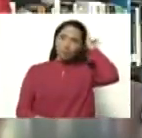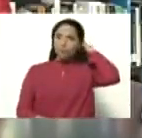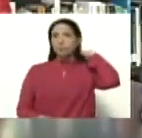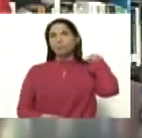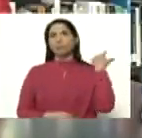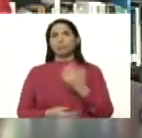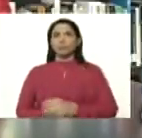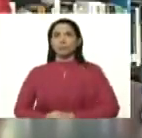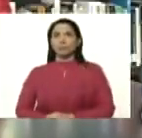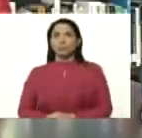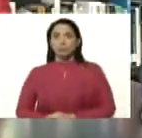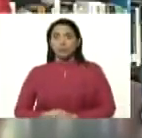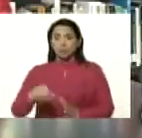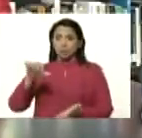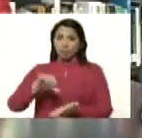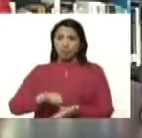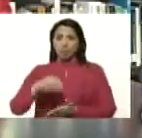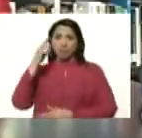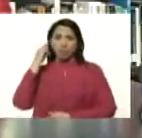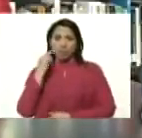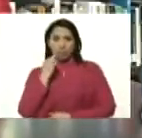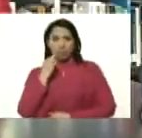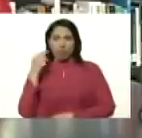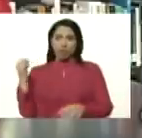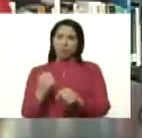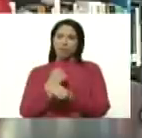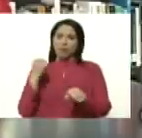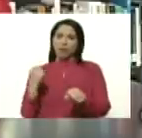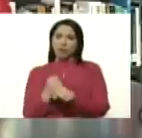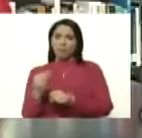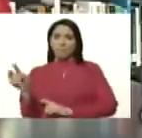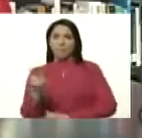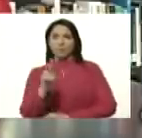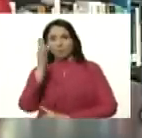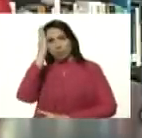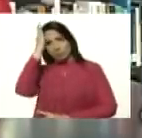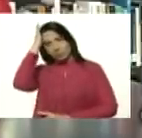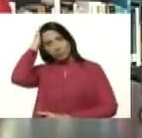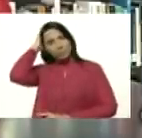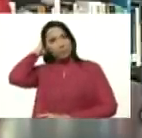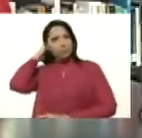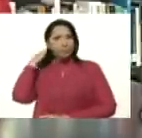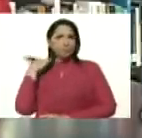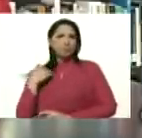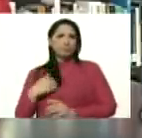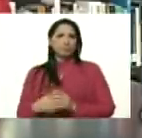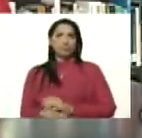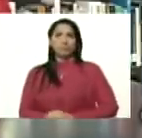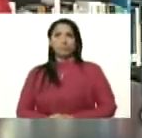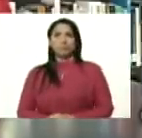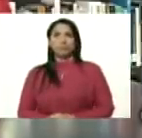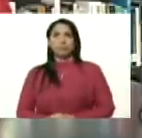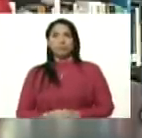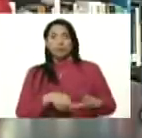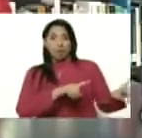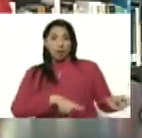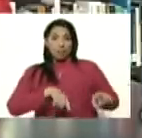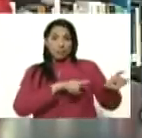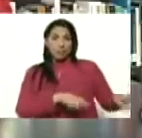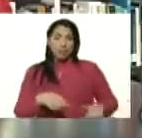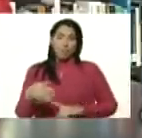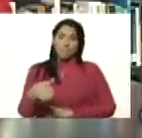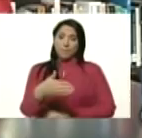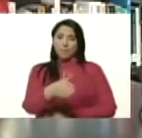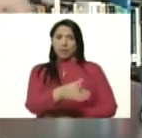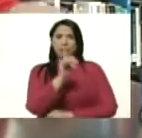Bolivariana de Trabajadores de Venezuela, de los campesinos, pescadores